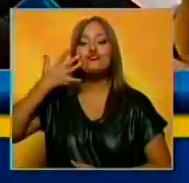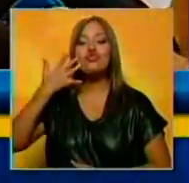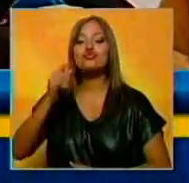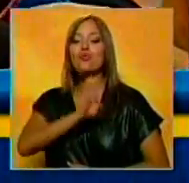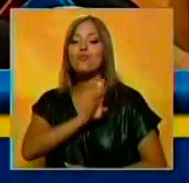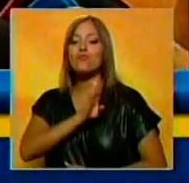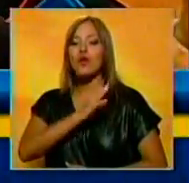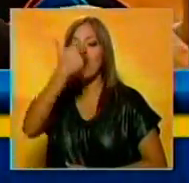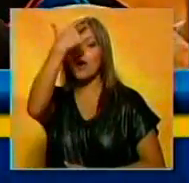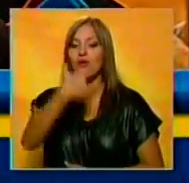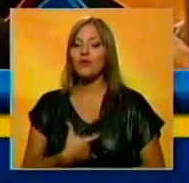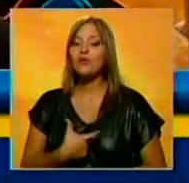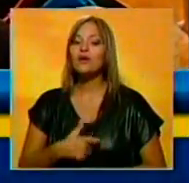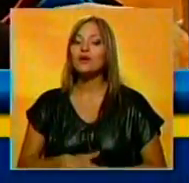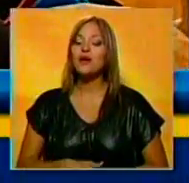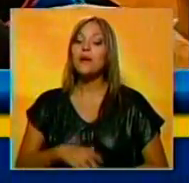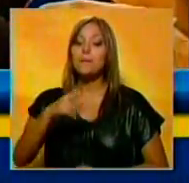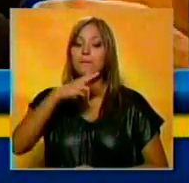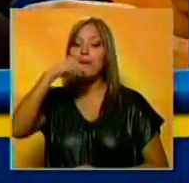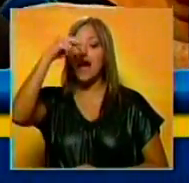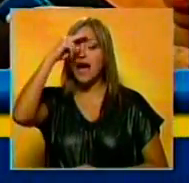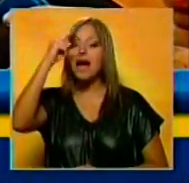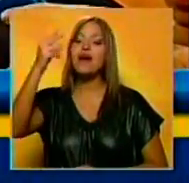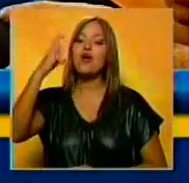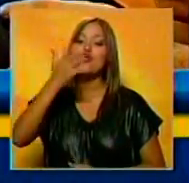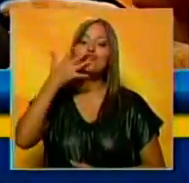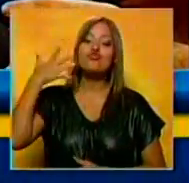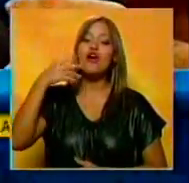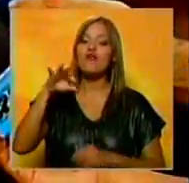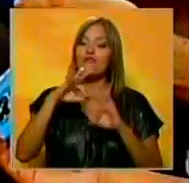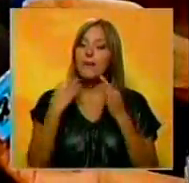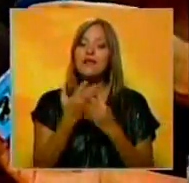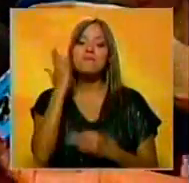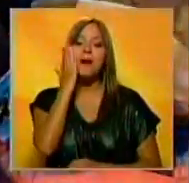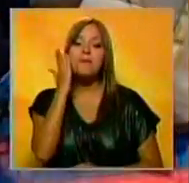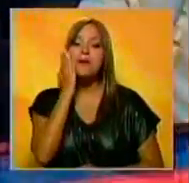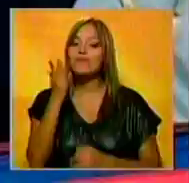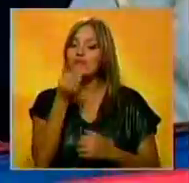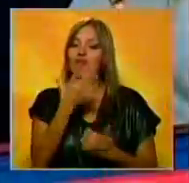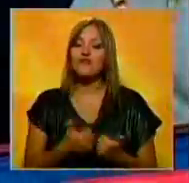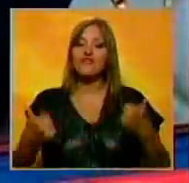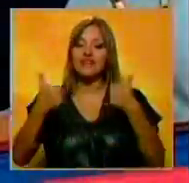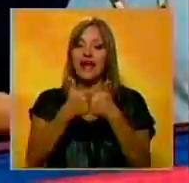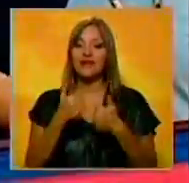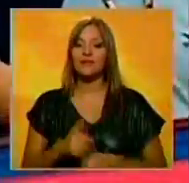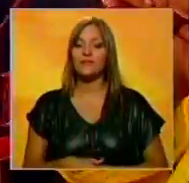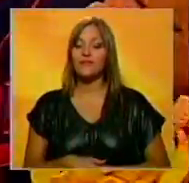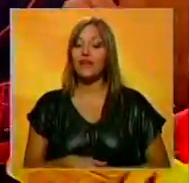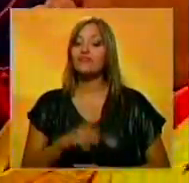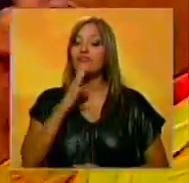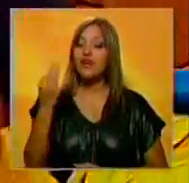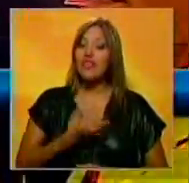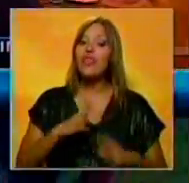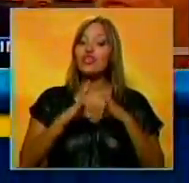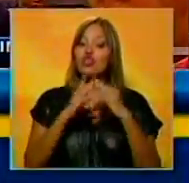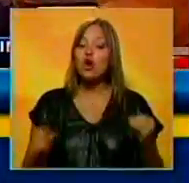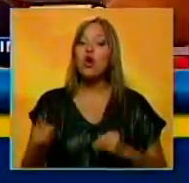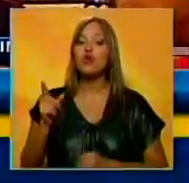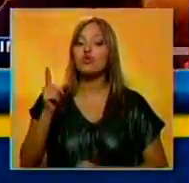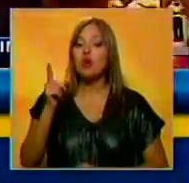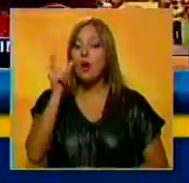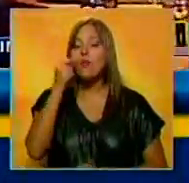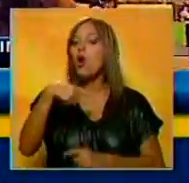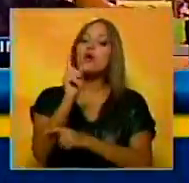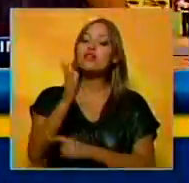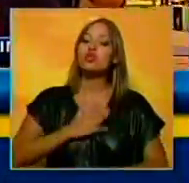soy. Mi papá debe estar muy orgulloso, mi mamá, mi familia, una final. Sí, mira, de verdad que todos los muchachos lo lograron, no